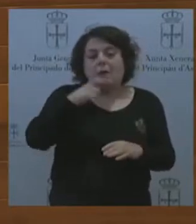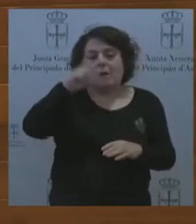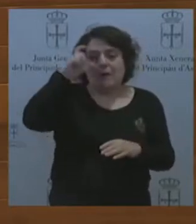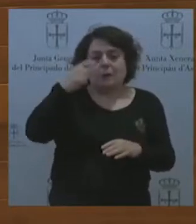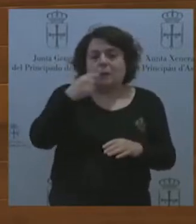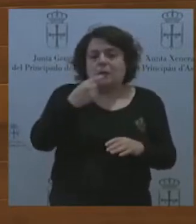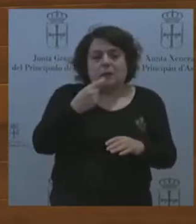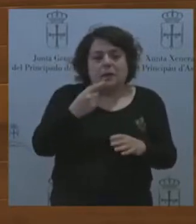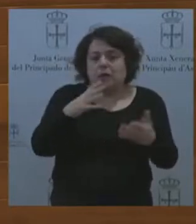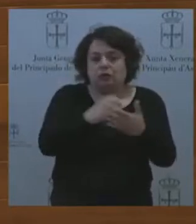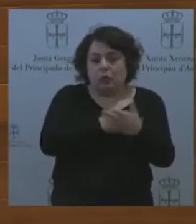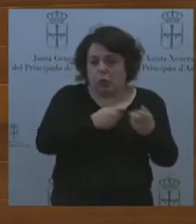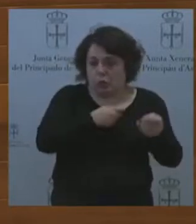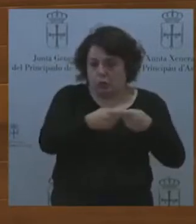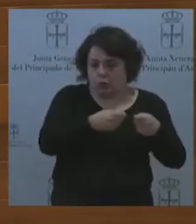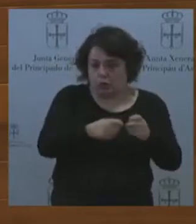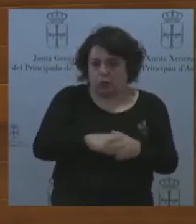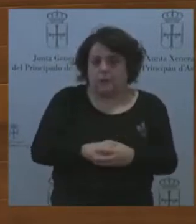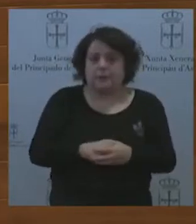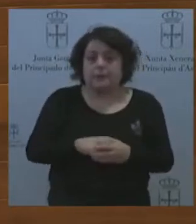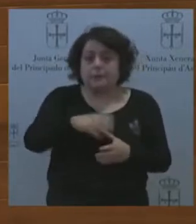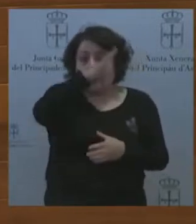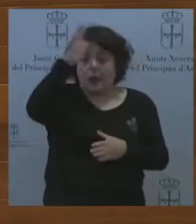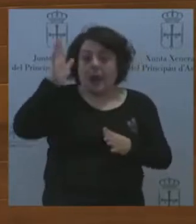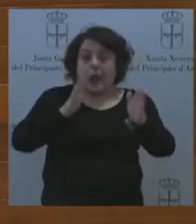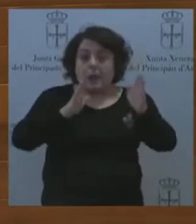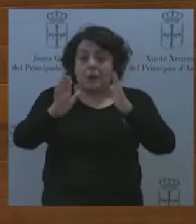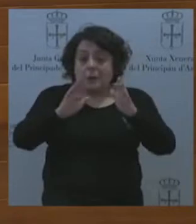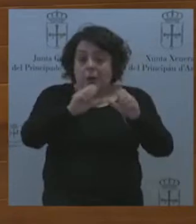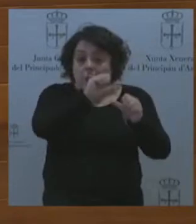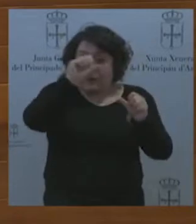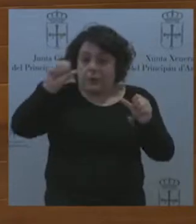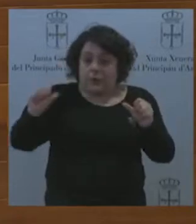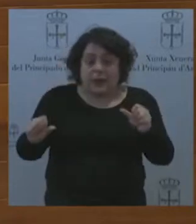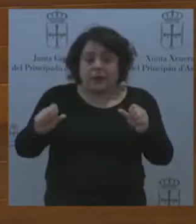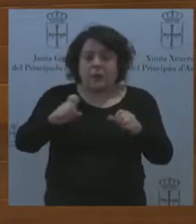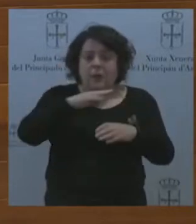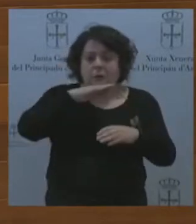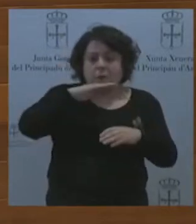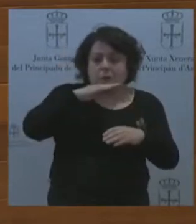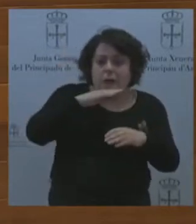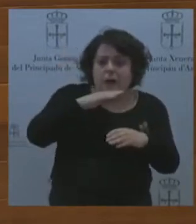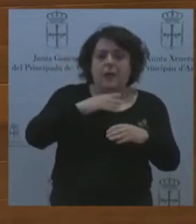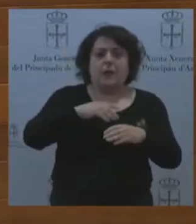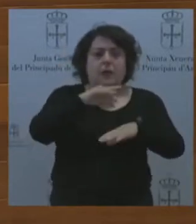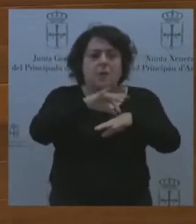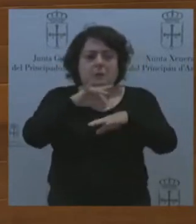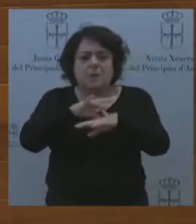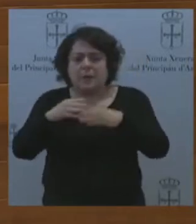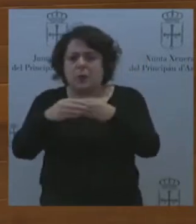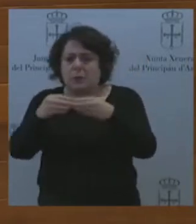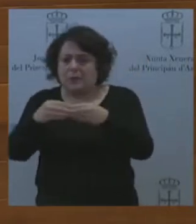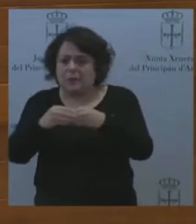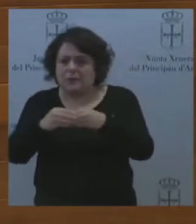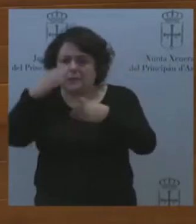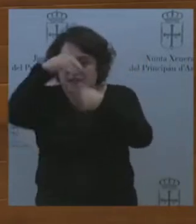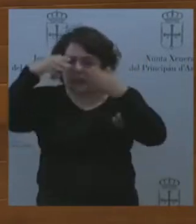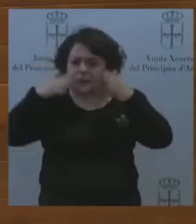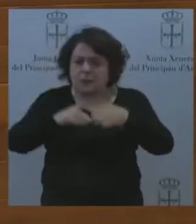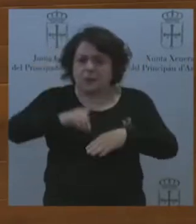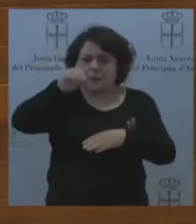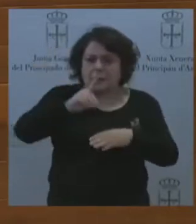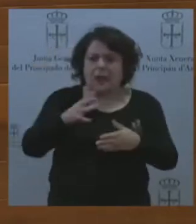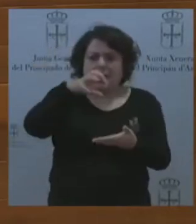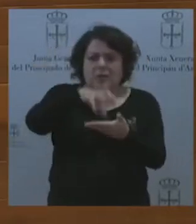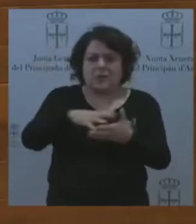hartazgo de los médicos, sanitarios y pacientes de atención primaria ha sido, señoría, constante. Los centros de salud colapsados, con médicos